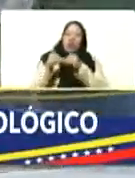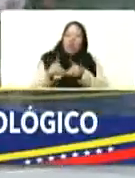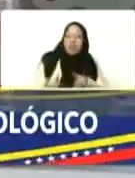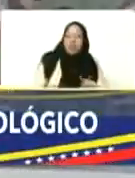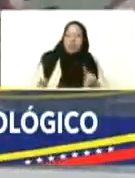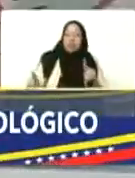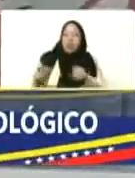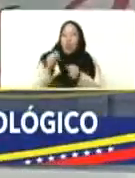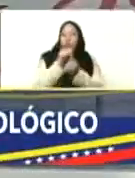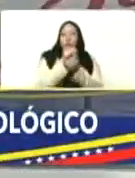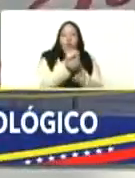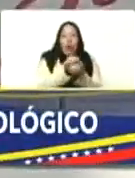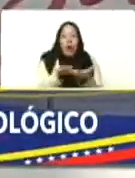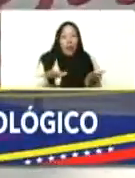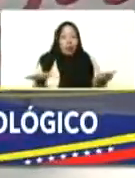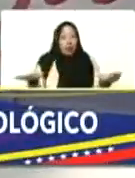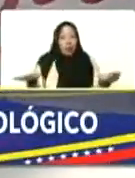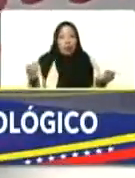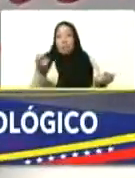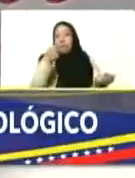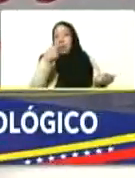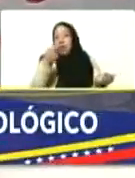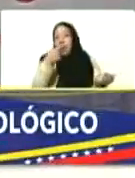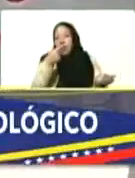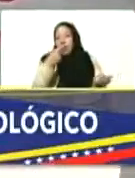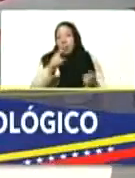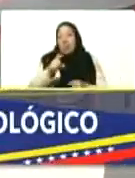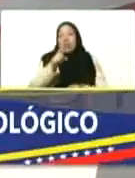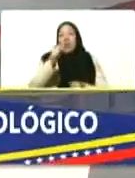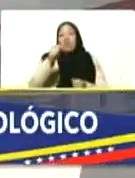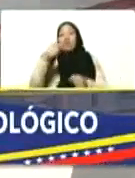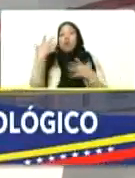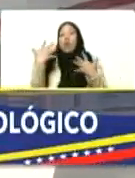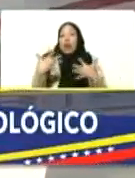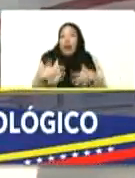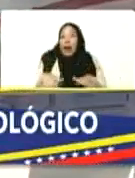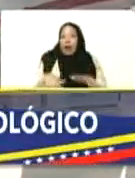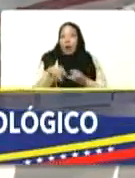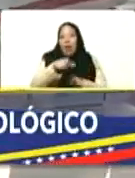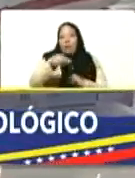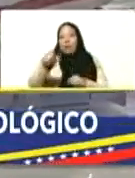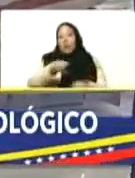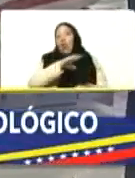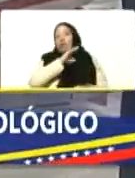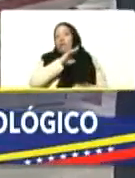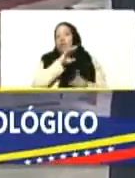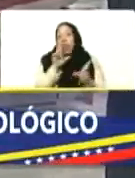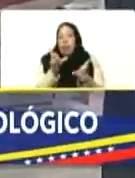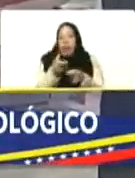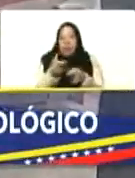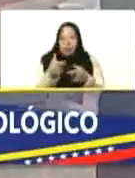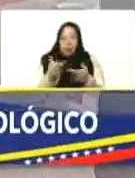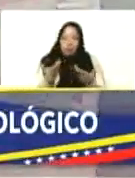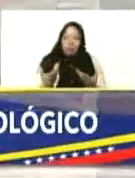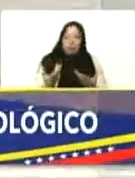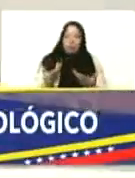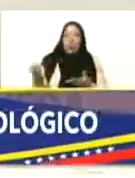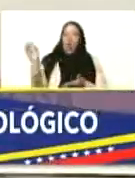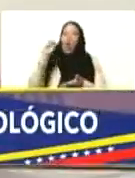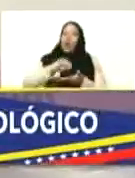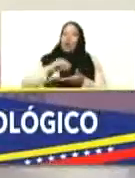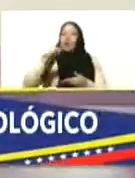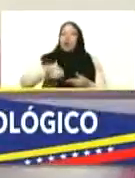forma gratuita de estos medicamentos de alto costo para nuestras mujeres más vulnerables. Ratificarles, presidente, una vez más,